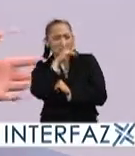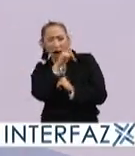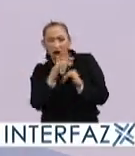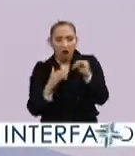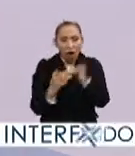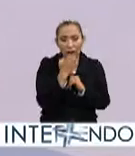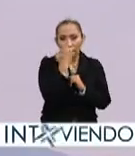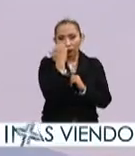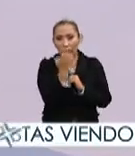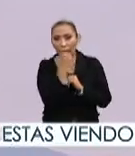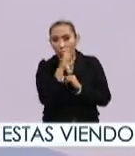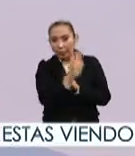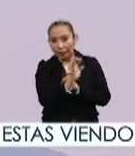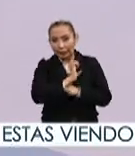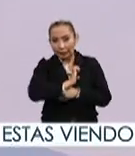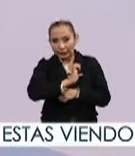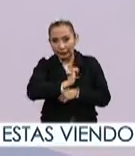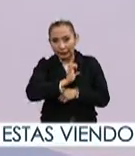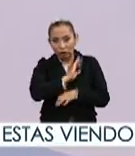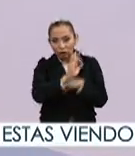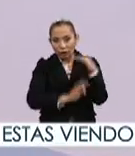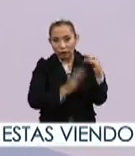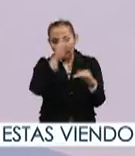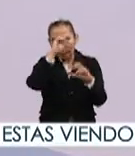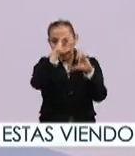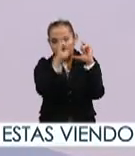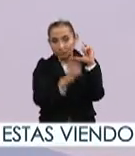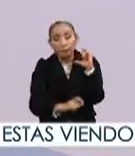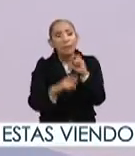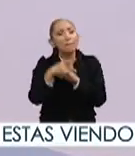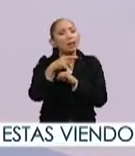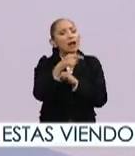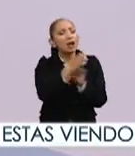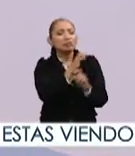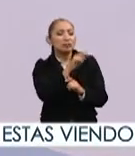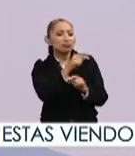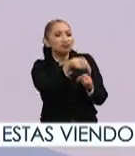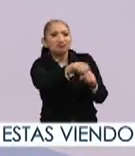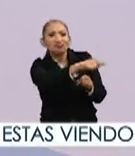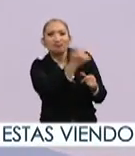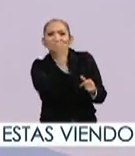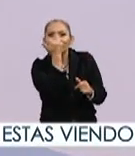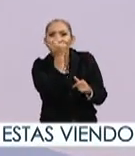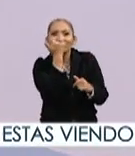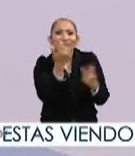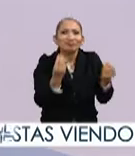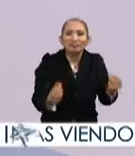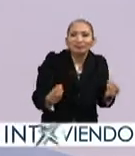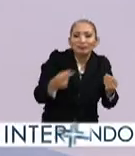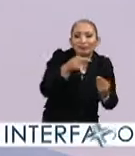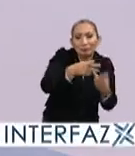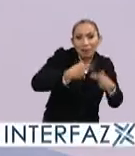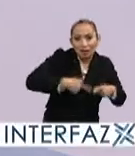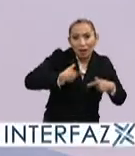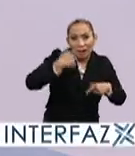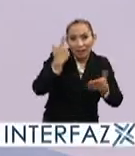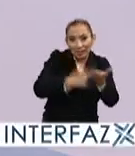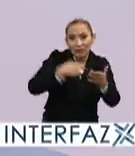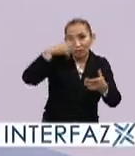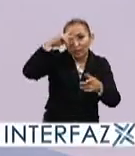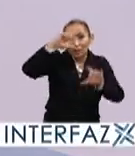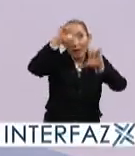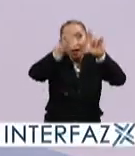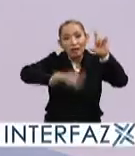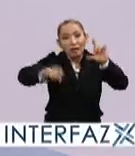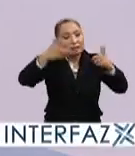mejor escuela de entrenadores en toda la República Mexicana. Entonces, muchos estudiantes, muchos personajes del interior de la